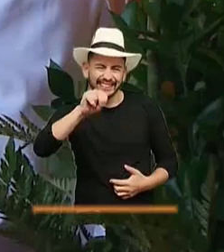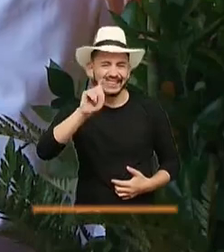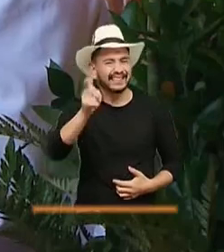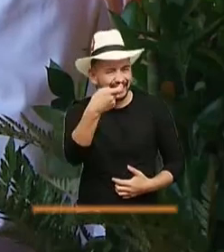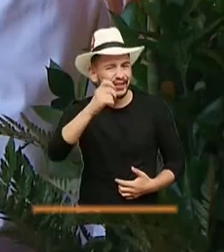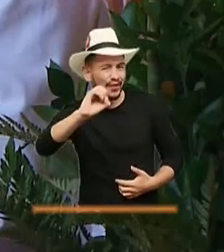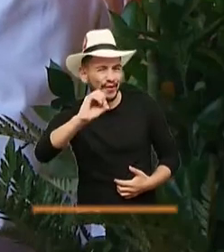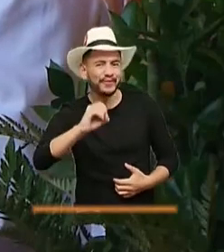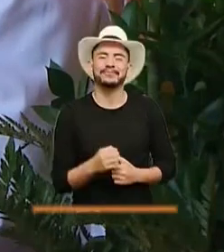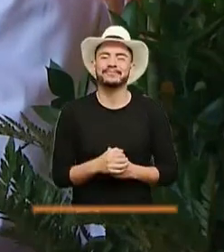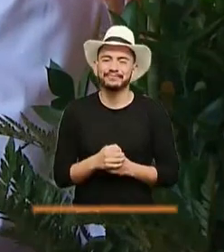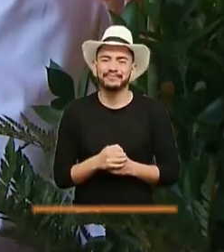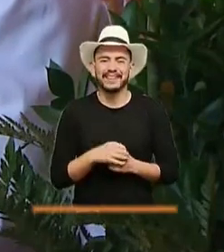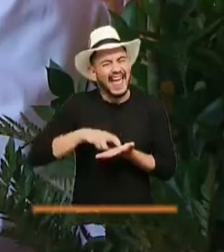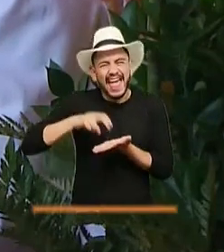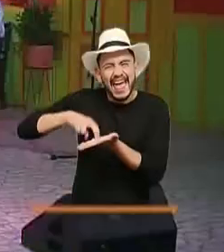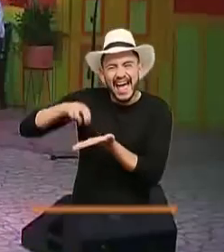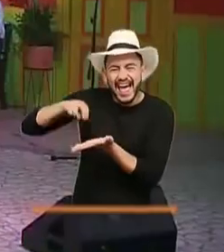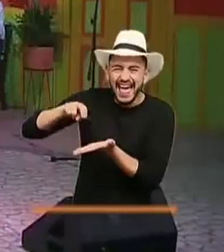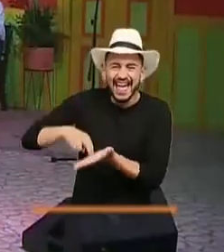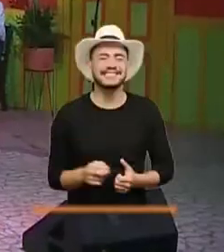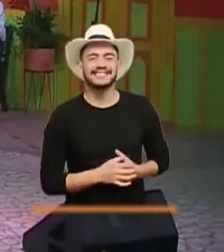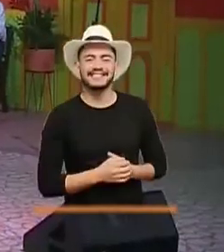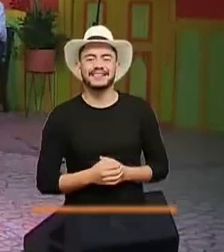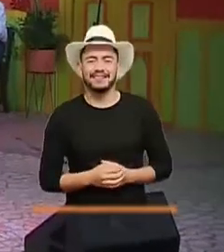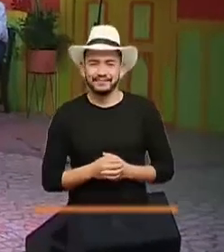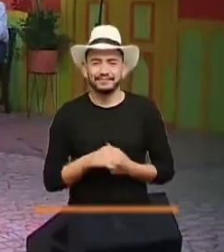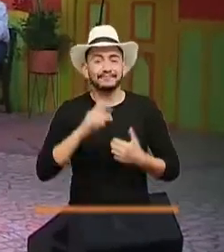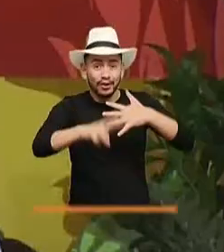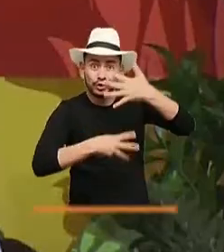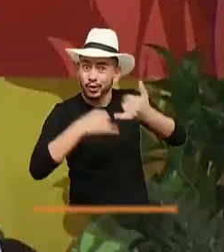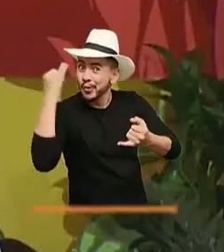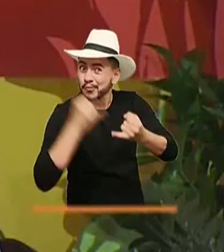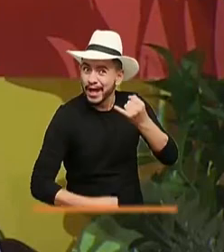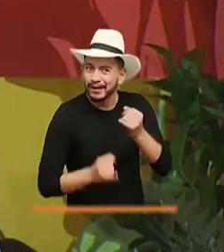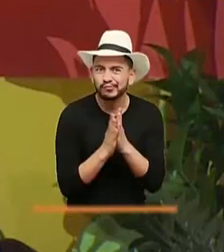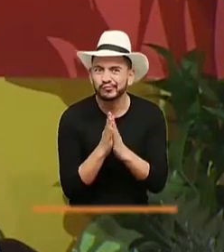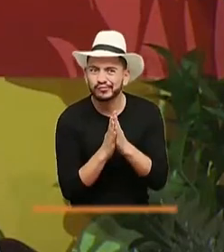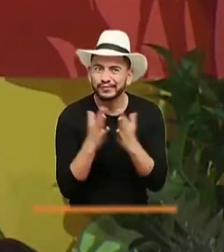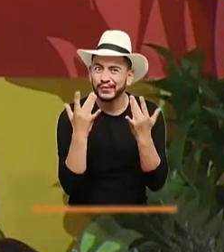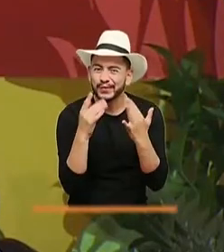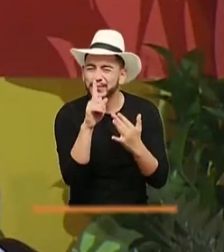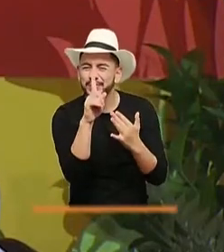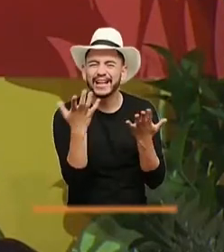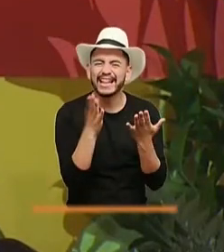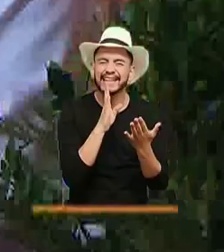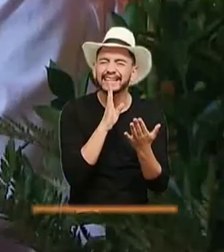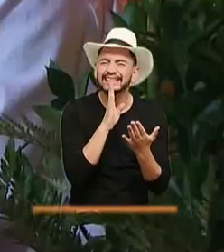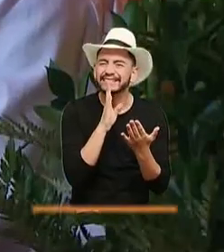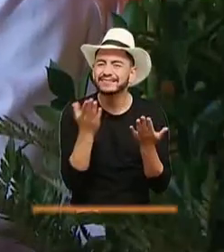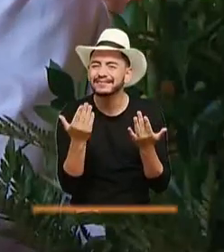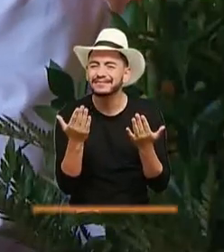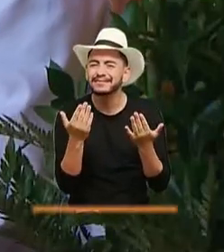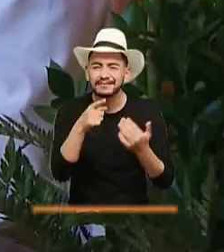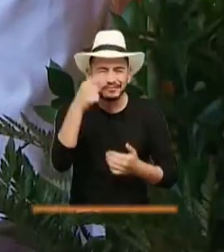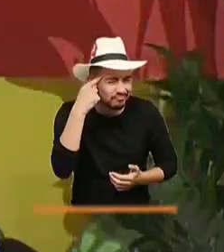estar por allá brincando. Y el último, el ocho, el octavo. Ay, ay, ay, un cupo, nada más un cupo. Solamente. ¿Sabe quién es?